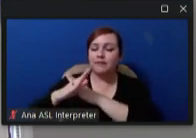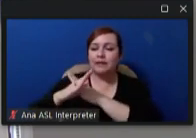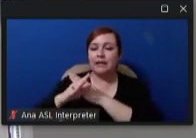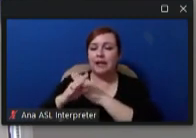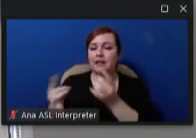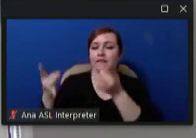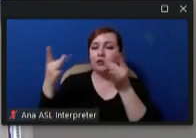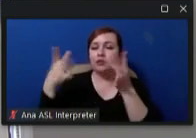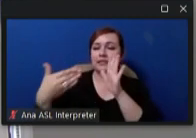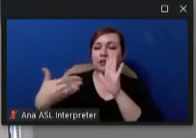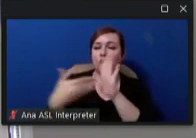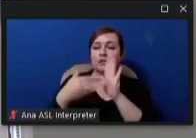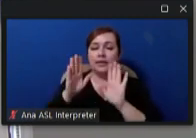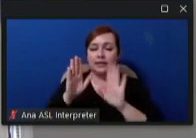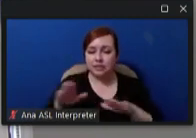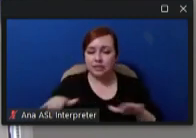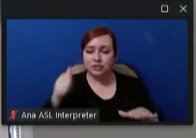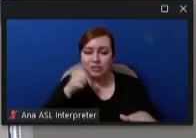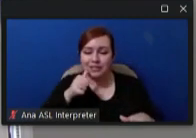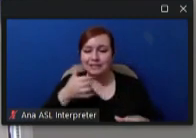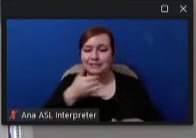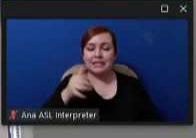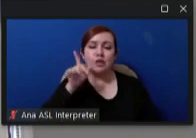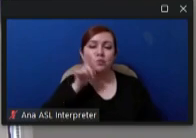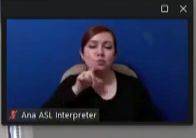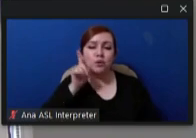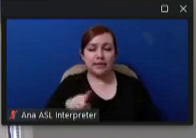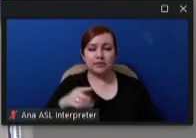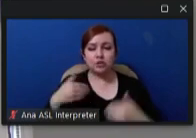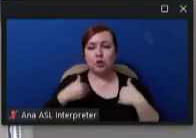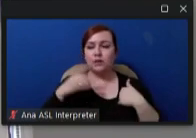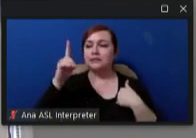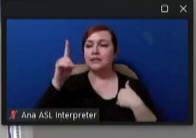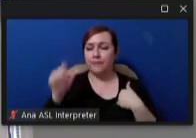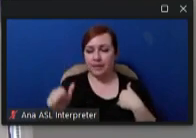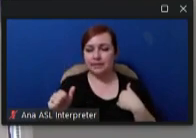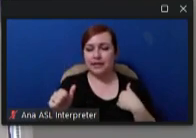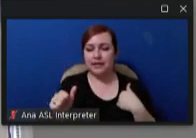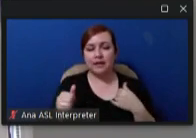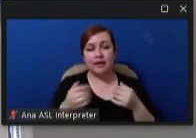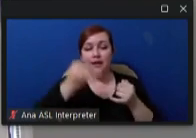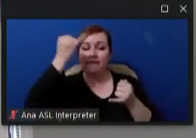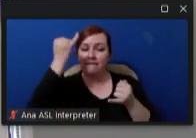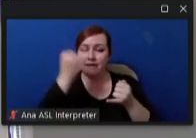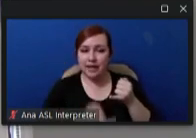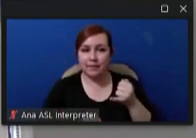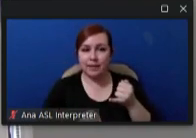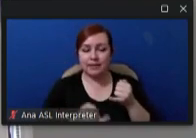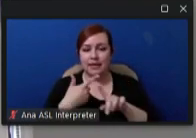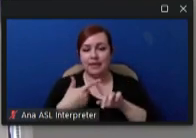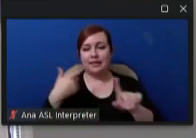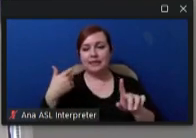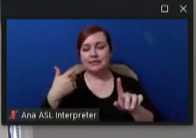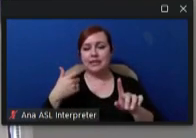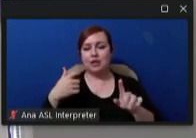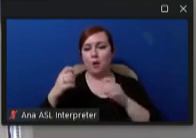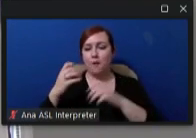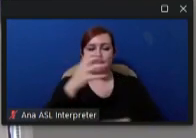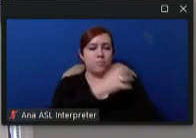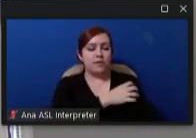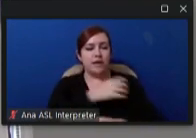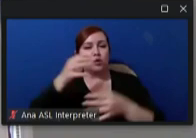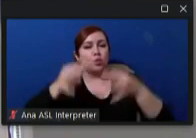niñas y mujeres con discapacidad durante las emergencias climáticas. Finalmente, desde el Poder Judicial y el Instituto